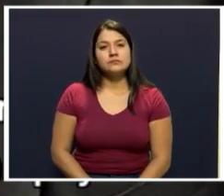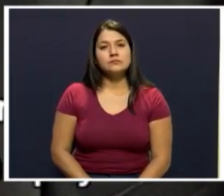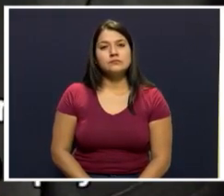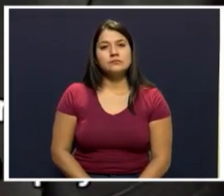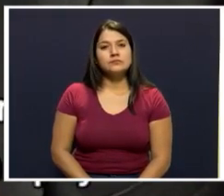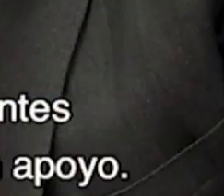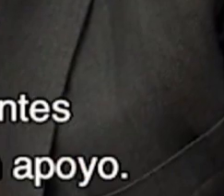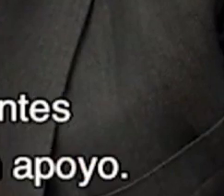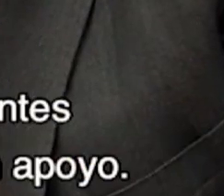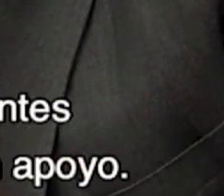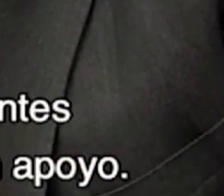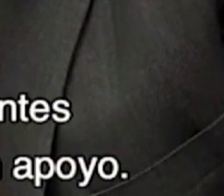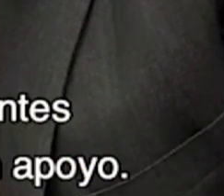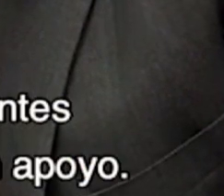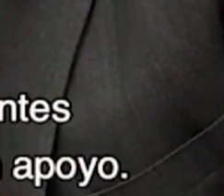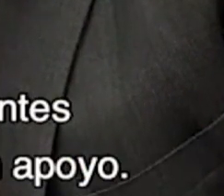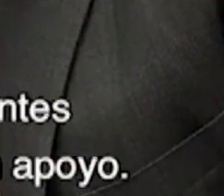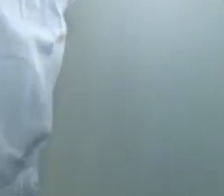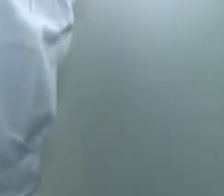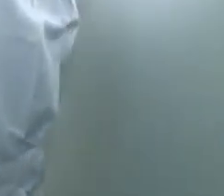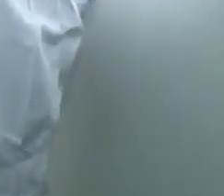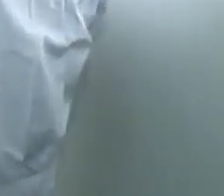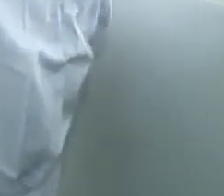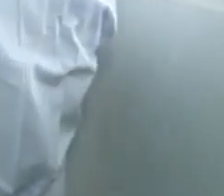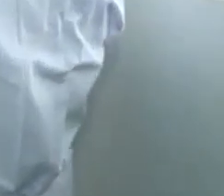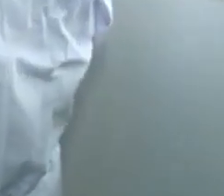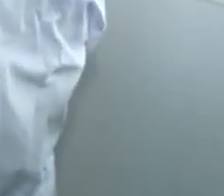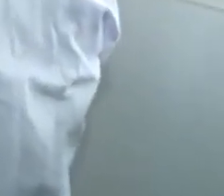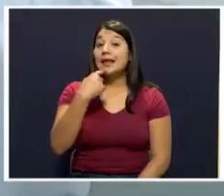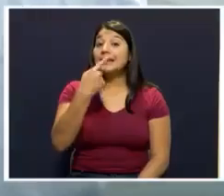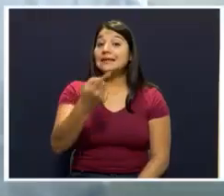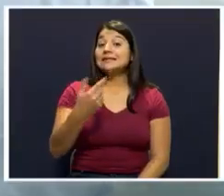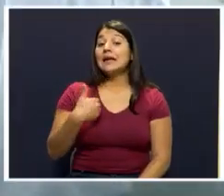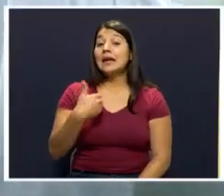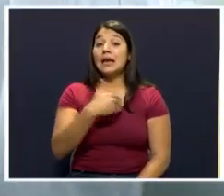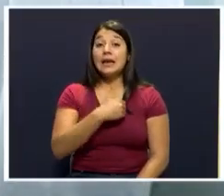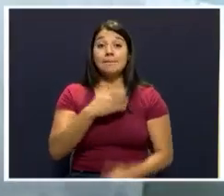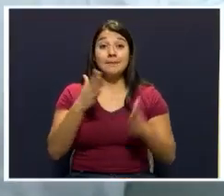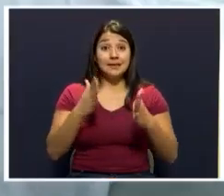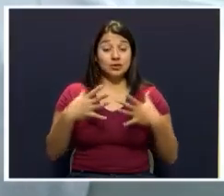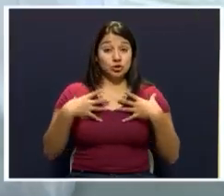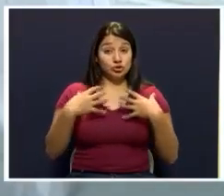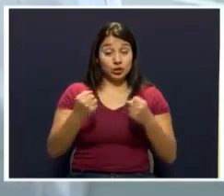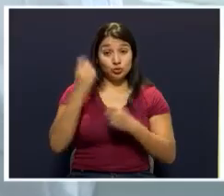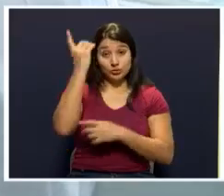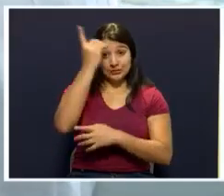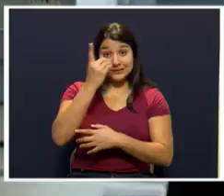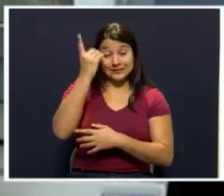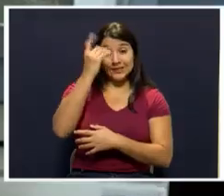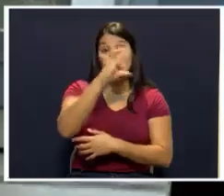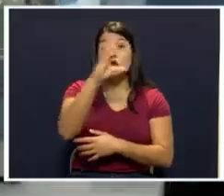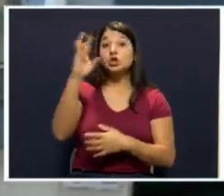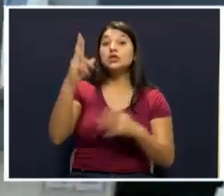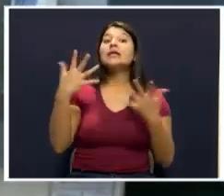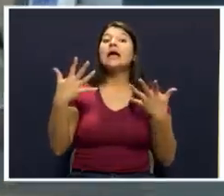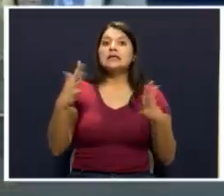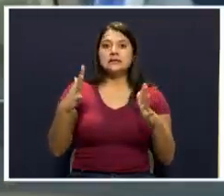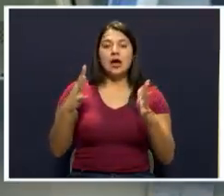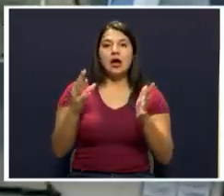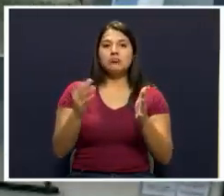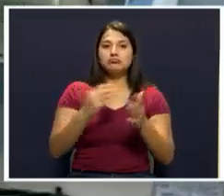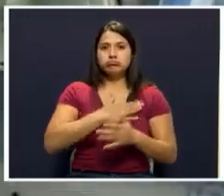UNITAD, because they all have also been supportive. Según informó el ministro de Salud Daniel Salas, Costa Rica está matriculada con la iniciativa